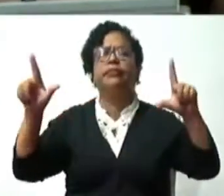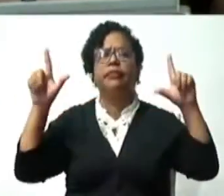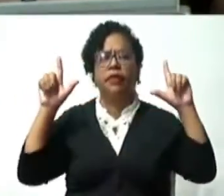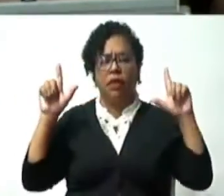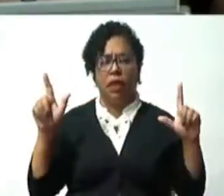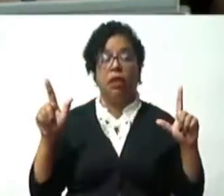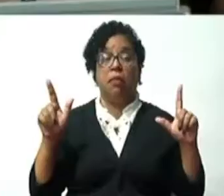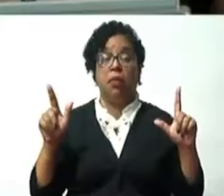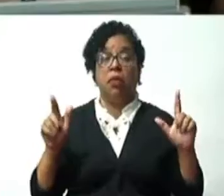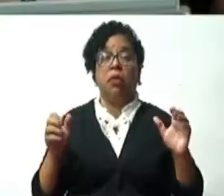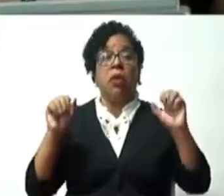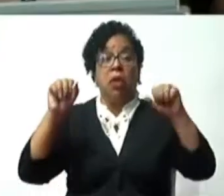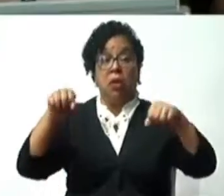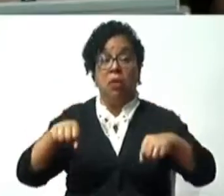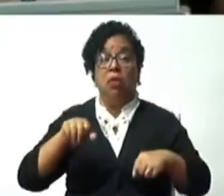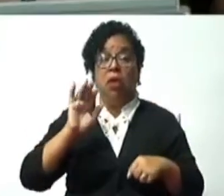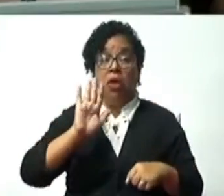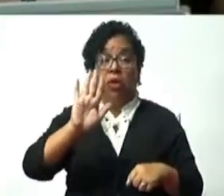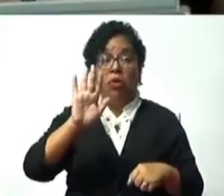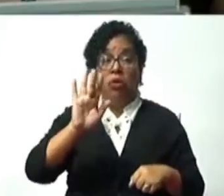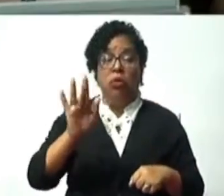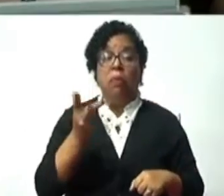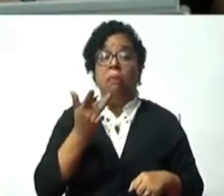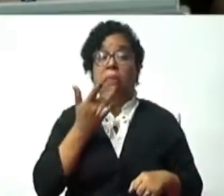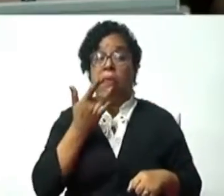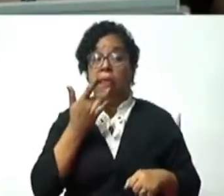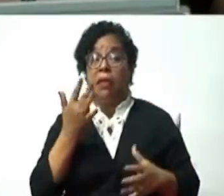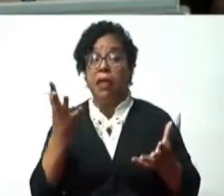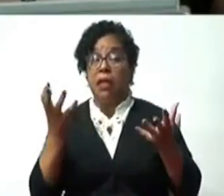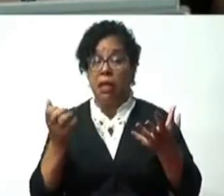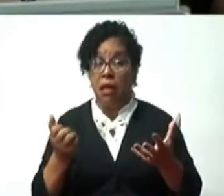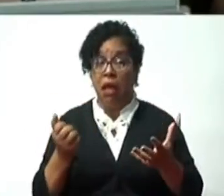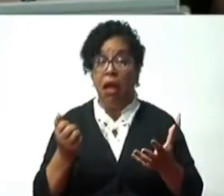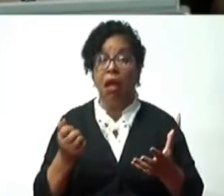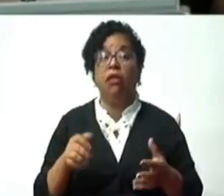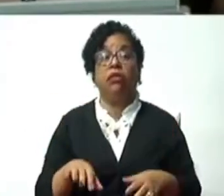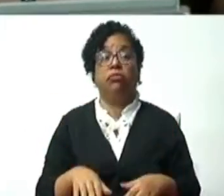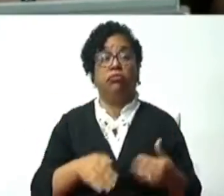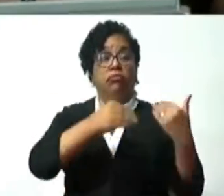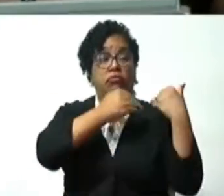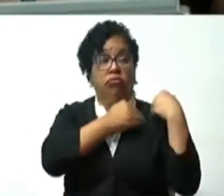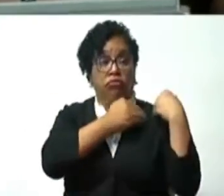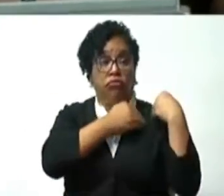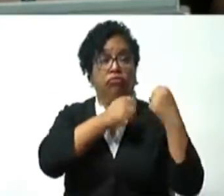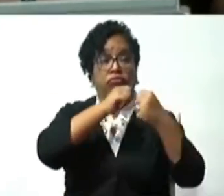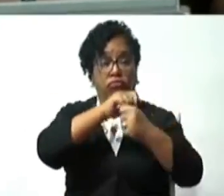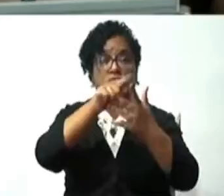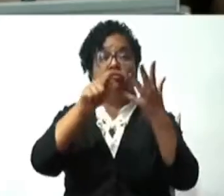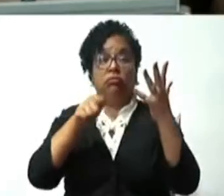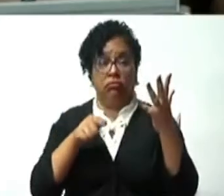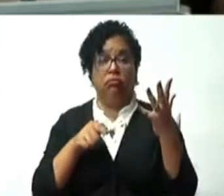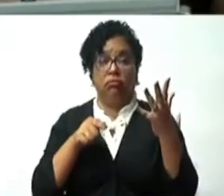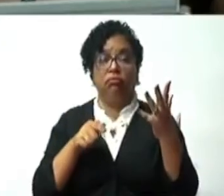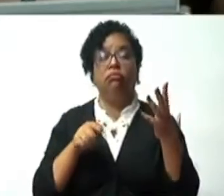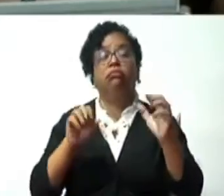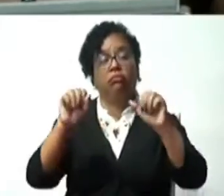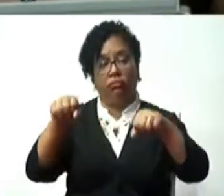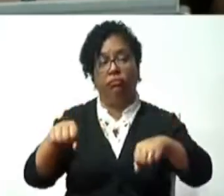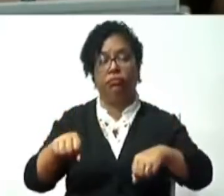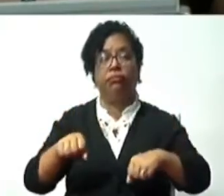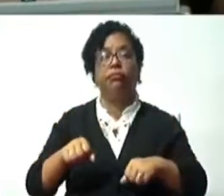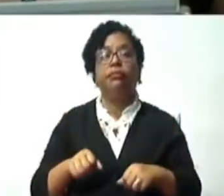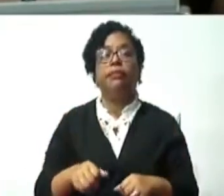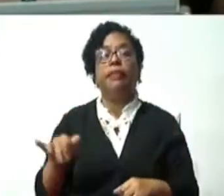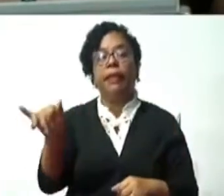aspiran. De igual forma, aprovechar el escenario para invitar este